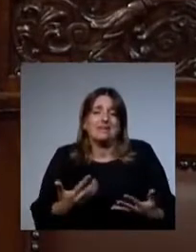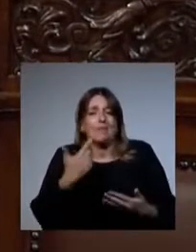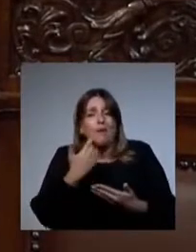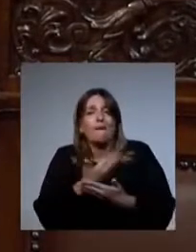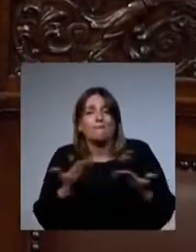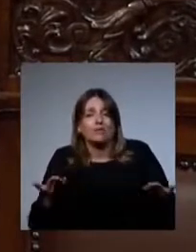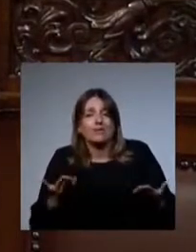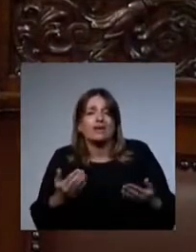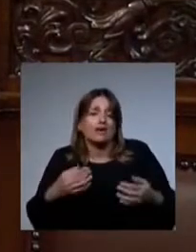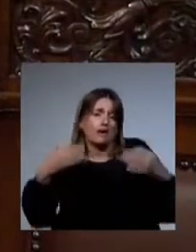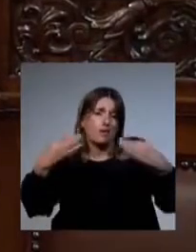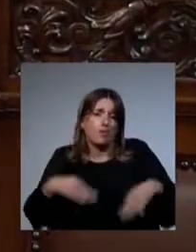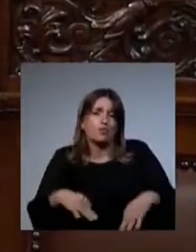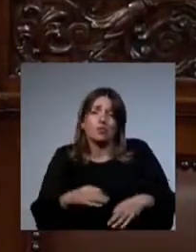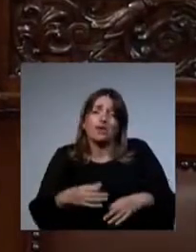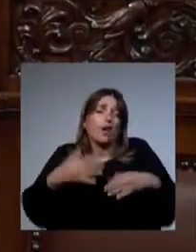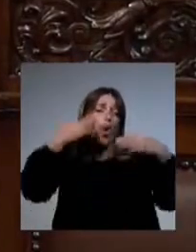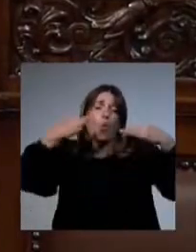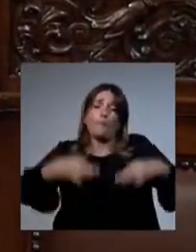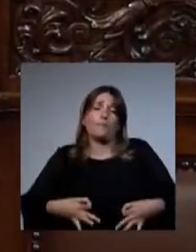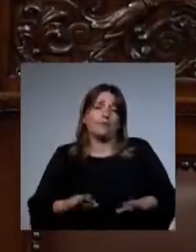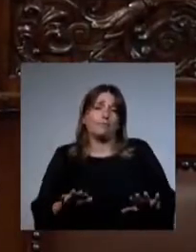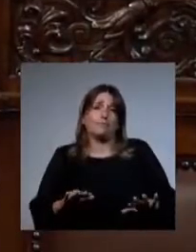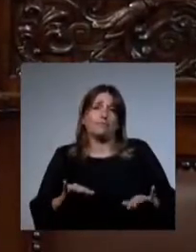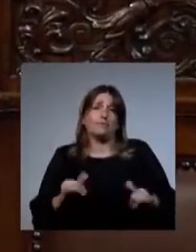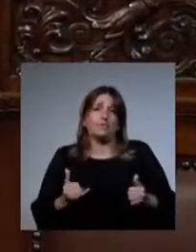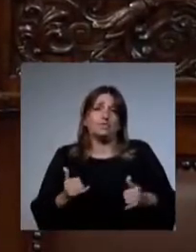Y podemos decir con tranquilidad que cumplimos.